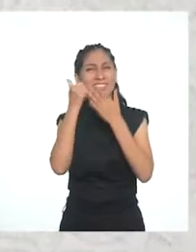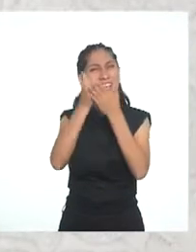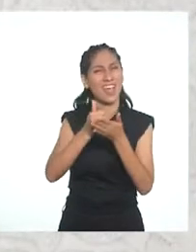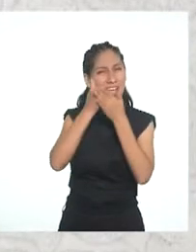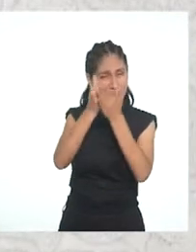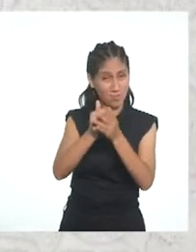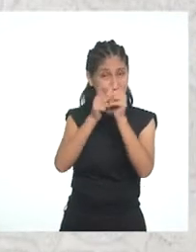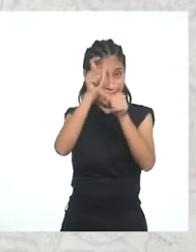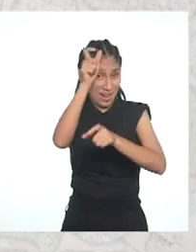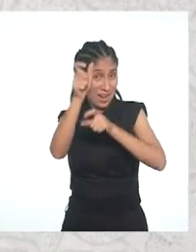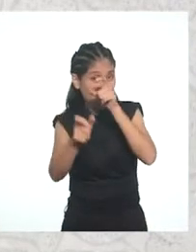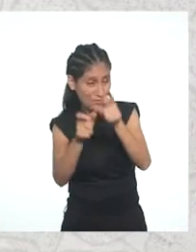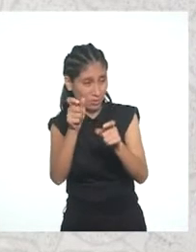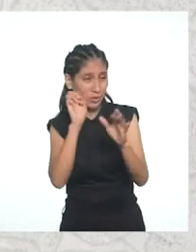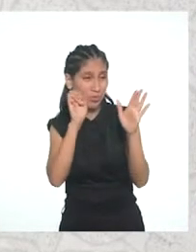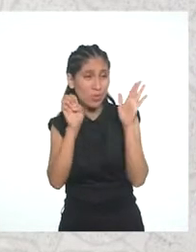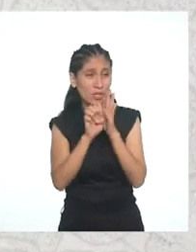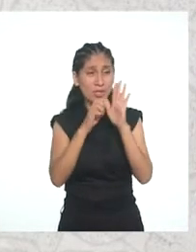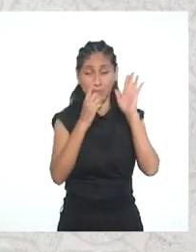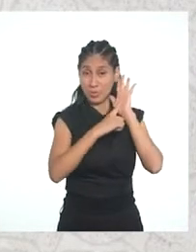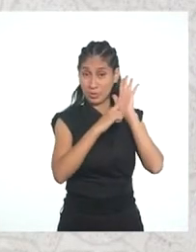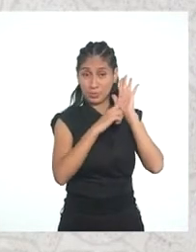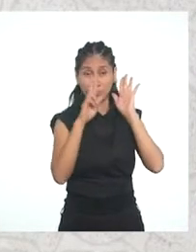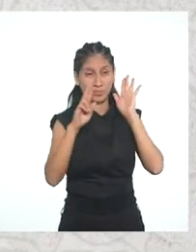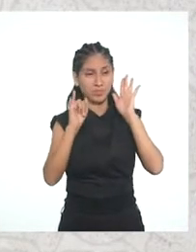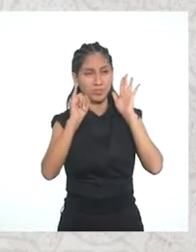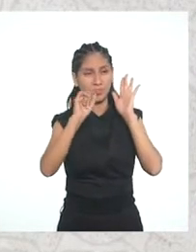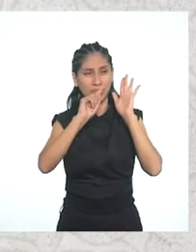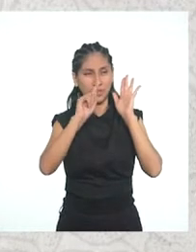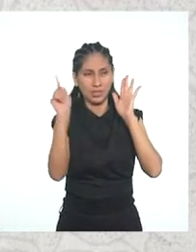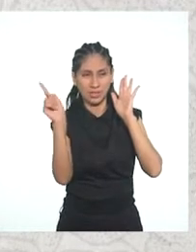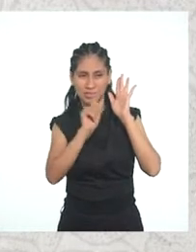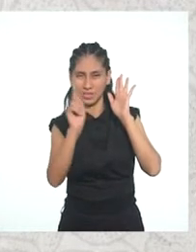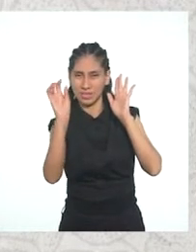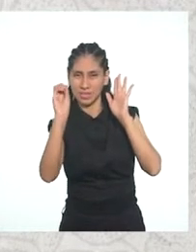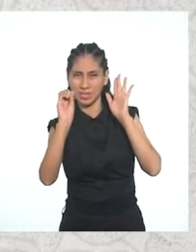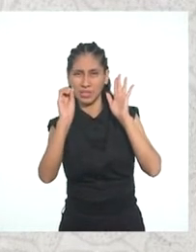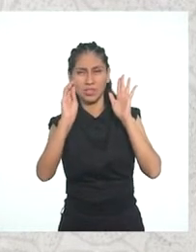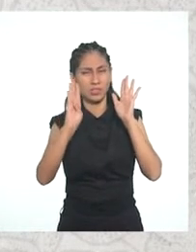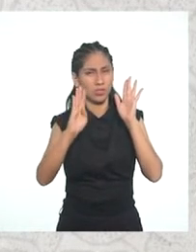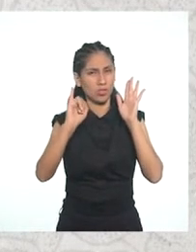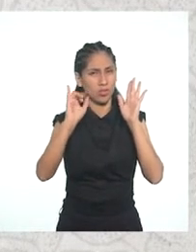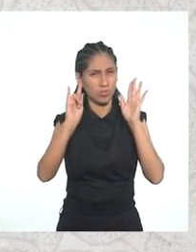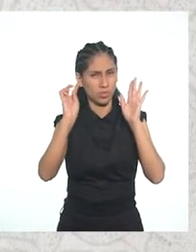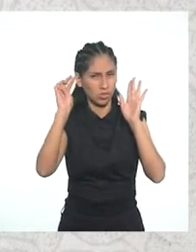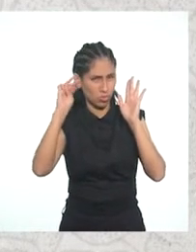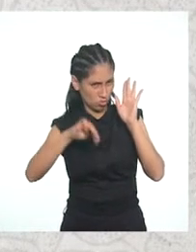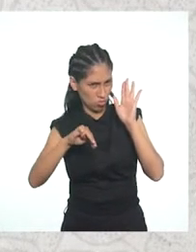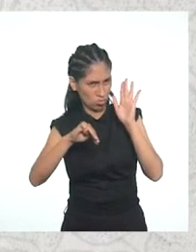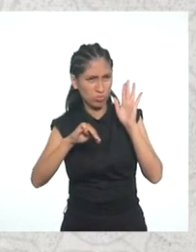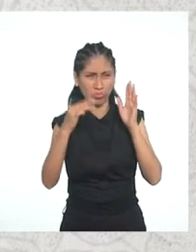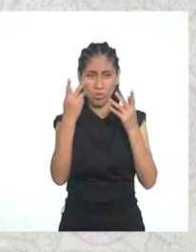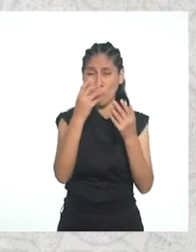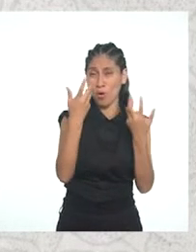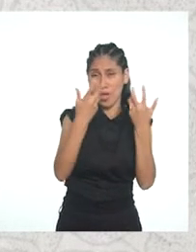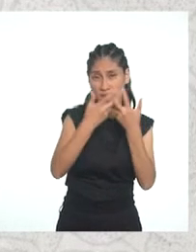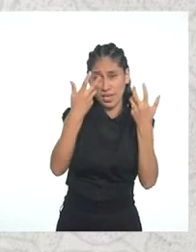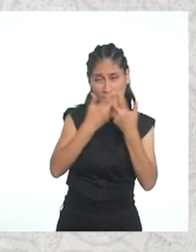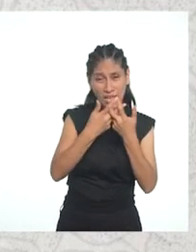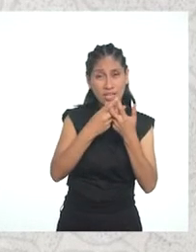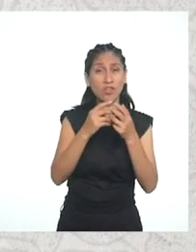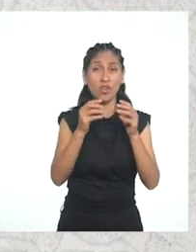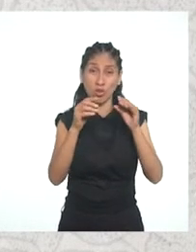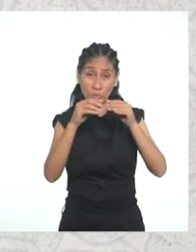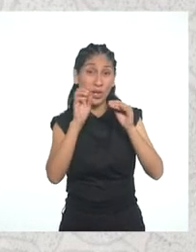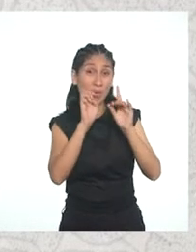algunos ejemplos. Rhizobium crea una simbiosis, una relación con las plantas leguminosas como